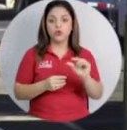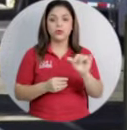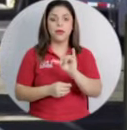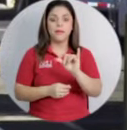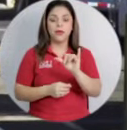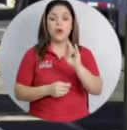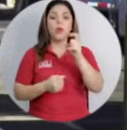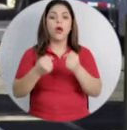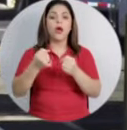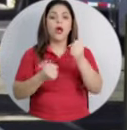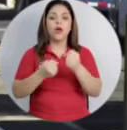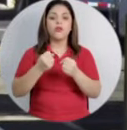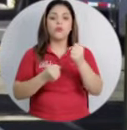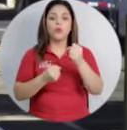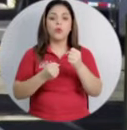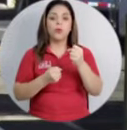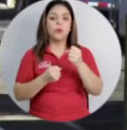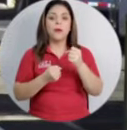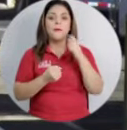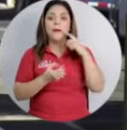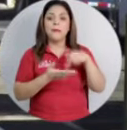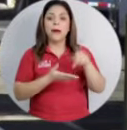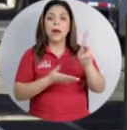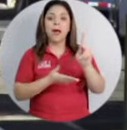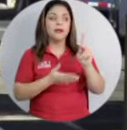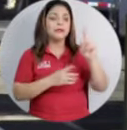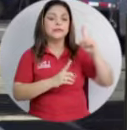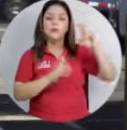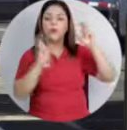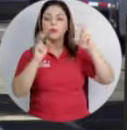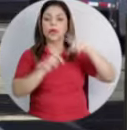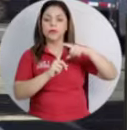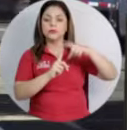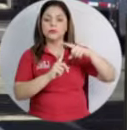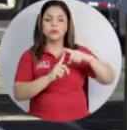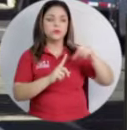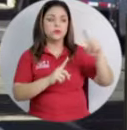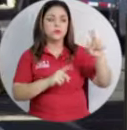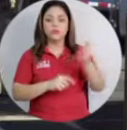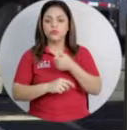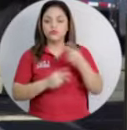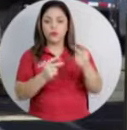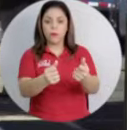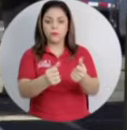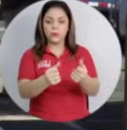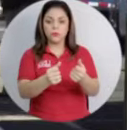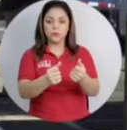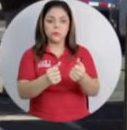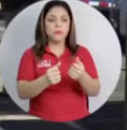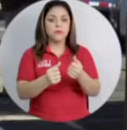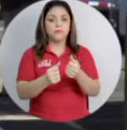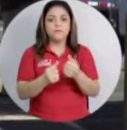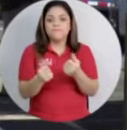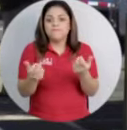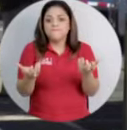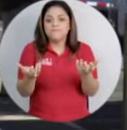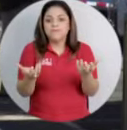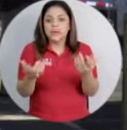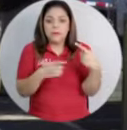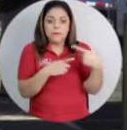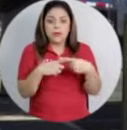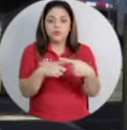precisamente, que sale más barato que sacar mi automóvil, o sea. Pero muchas veces, como usted dice, el hecho de comprar un carro o seguir